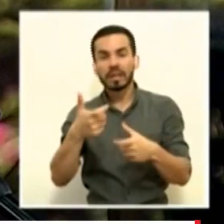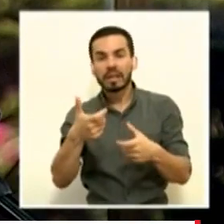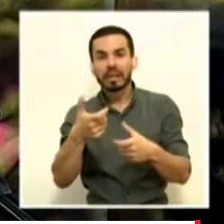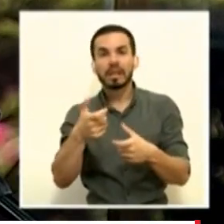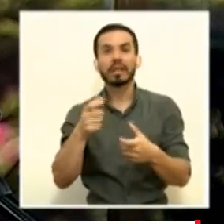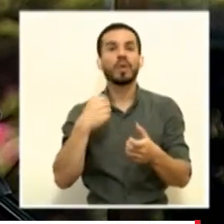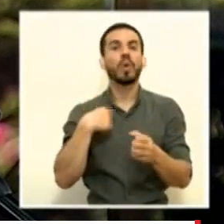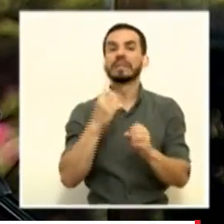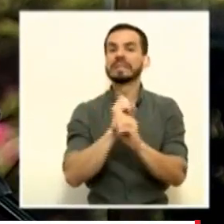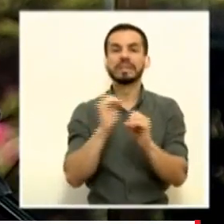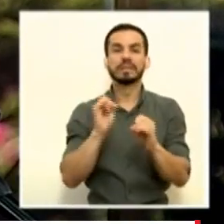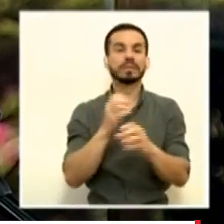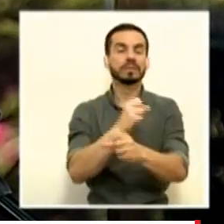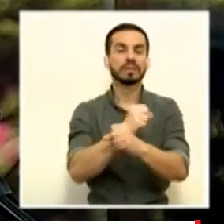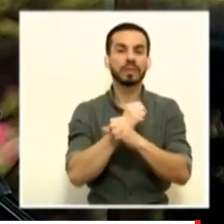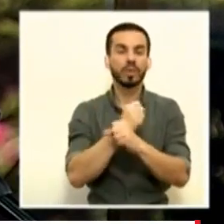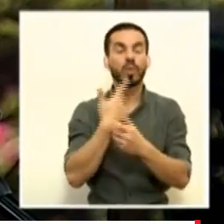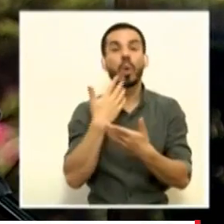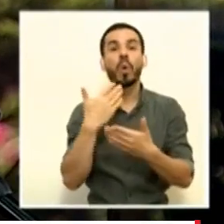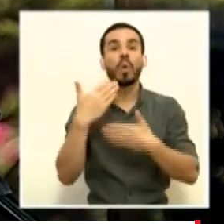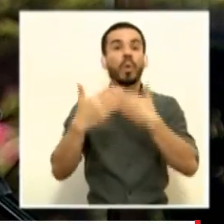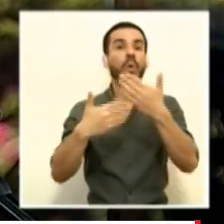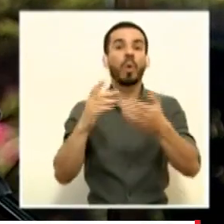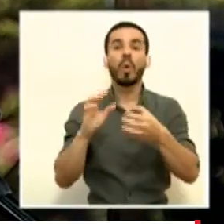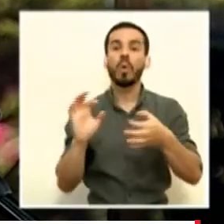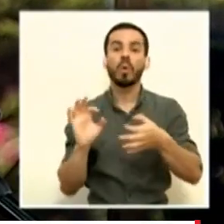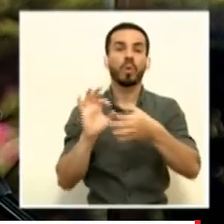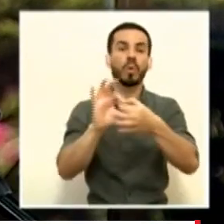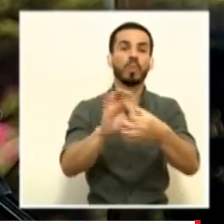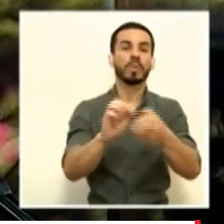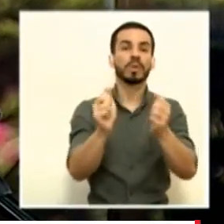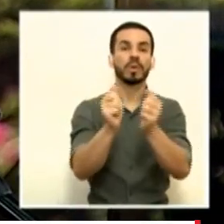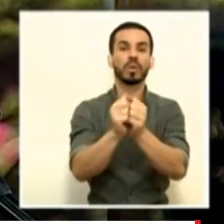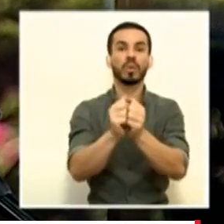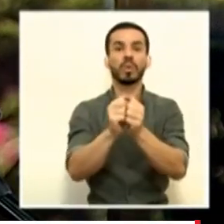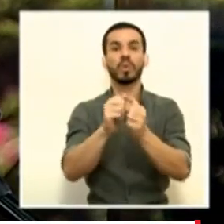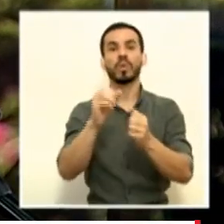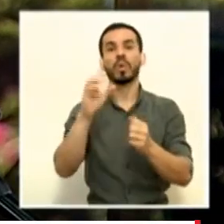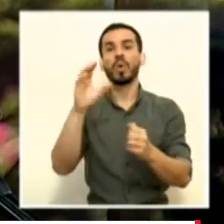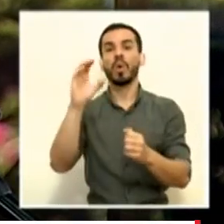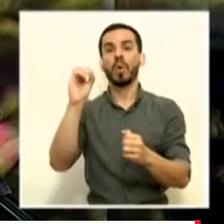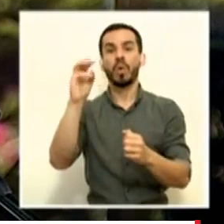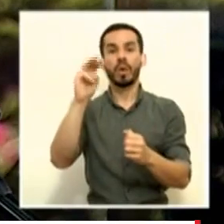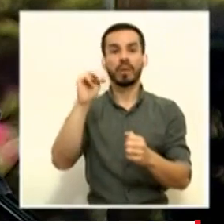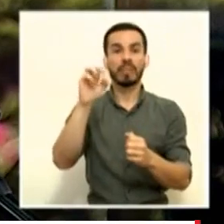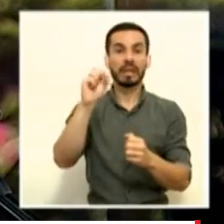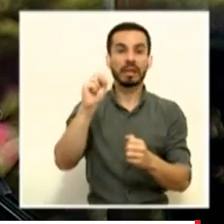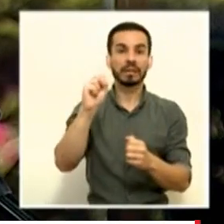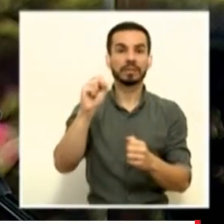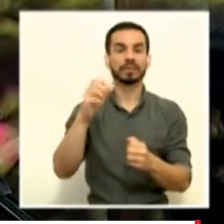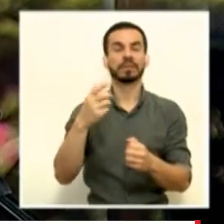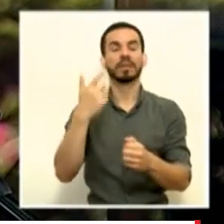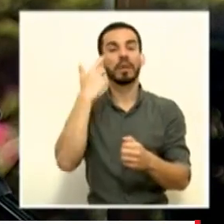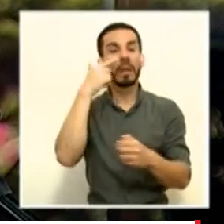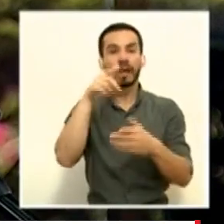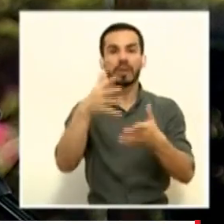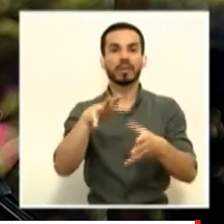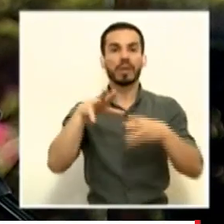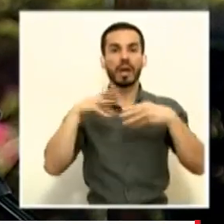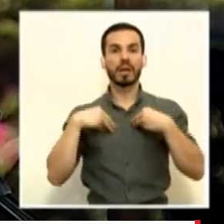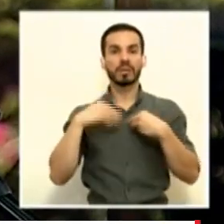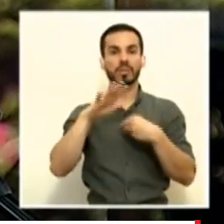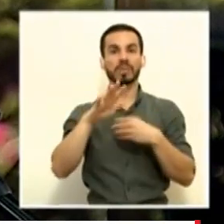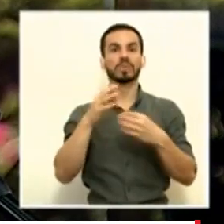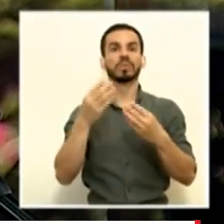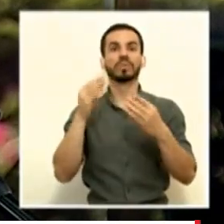seguros, o la eventualidad de un convenio con la Organización Mundial de la Salud para que ellos asuman su tratamiento y